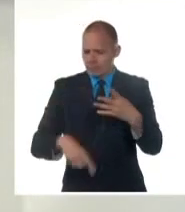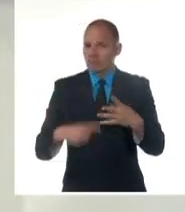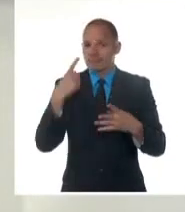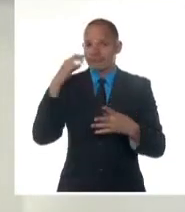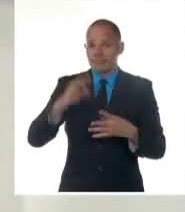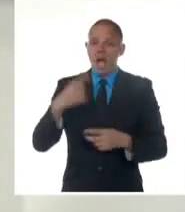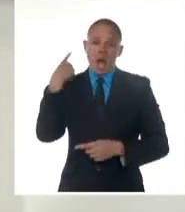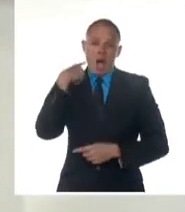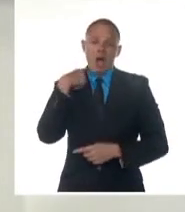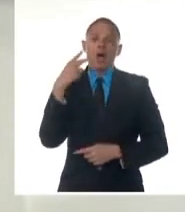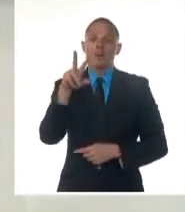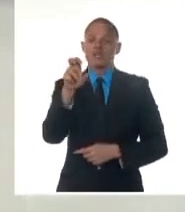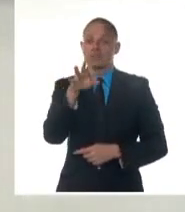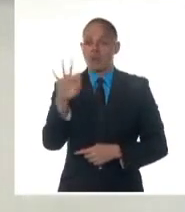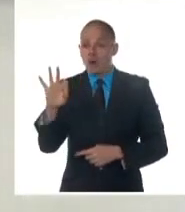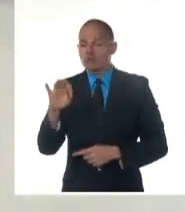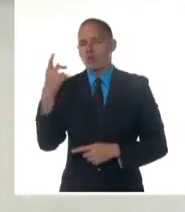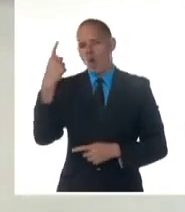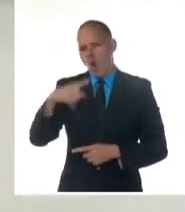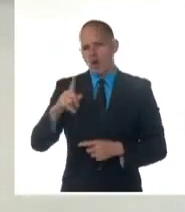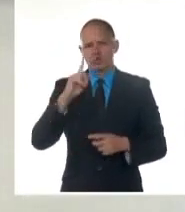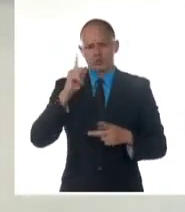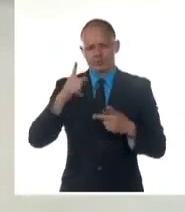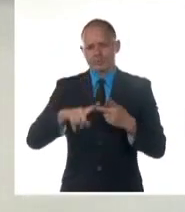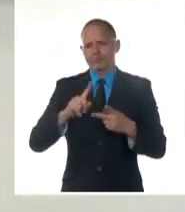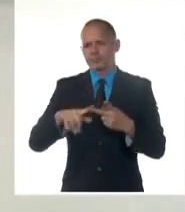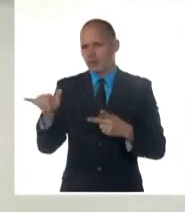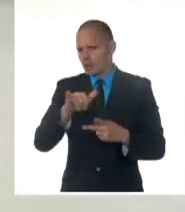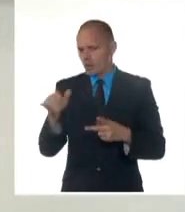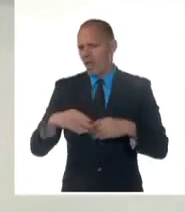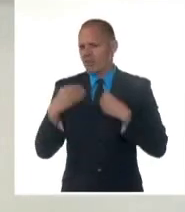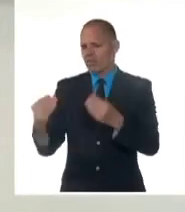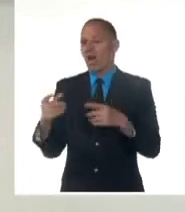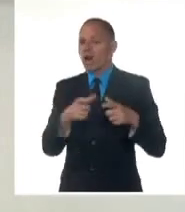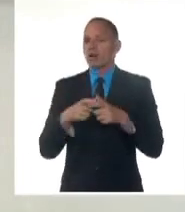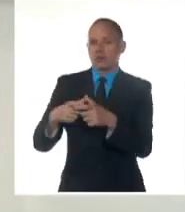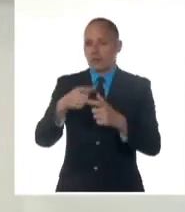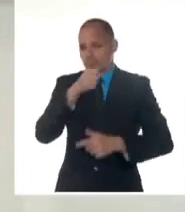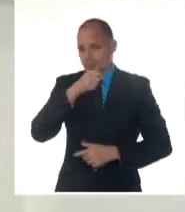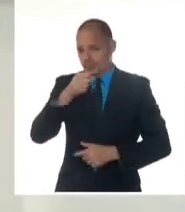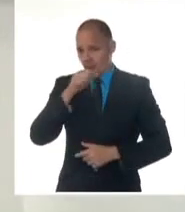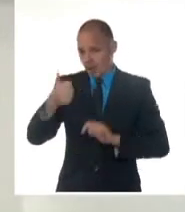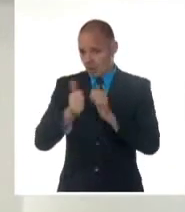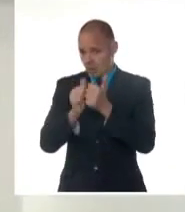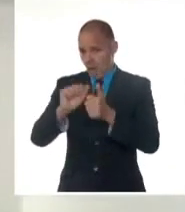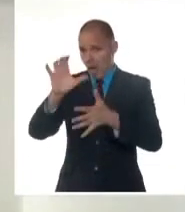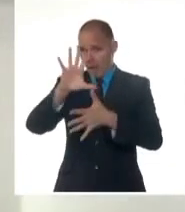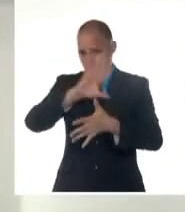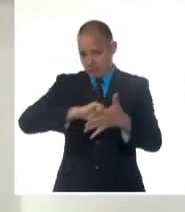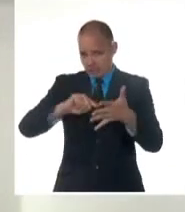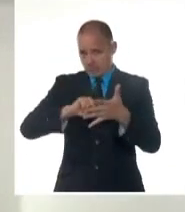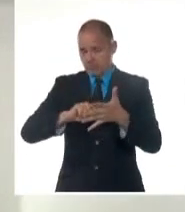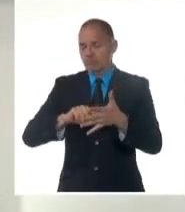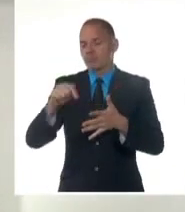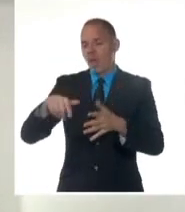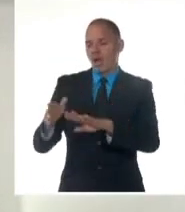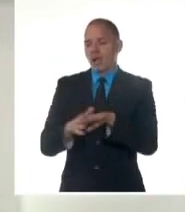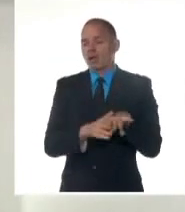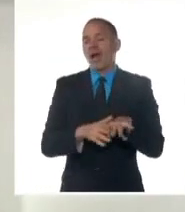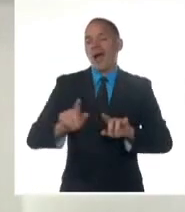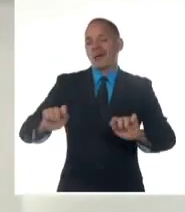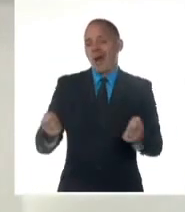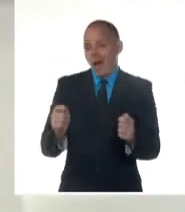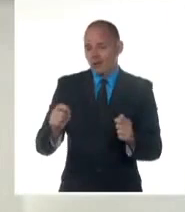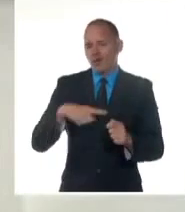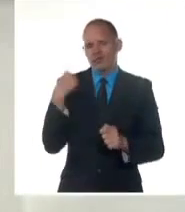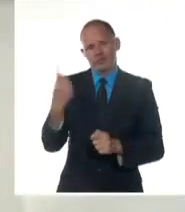el Premio Abelardo Raidi por la Obra de la Vida, que otorga la Asociación de Periodistas Deportivos de América. La radio cubana, en especial Radio Rebelde,